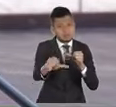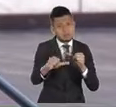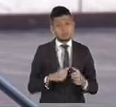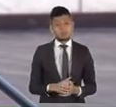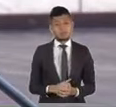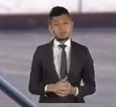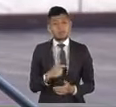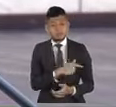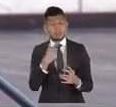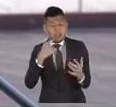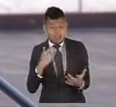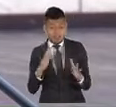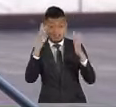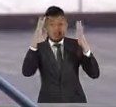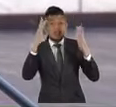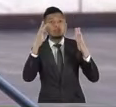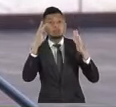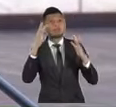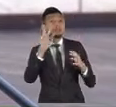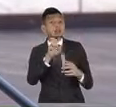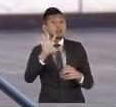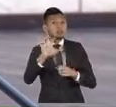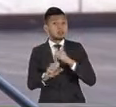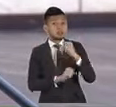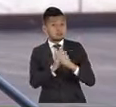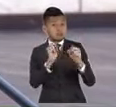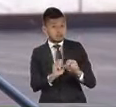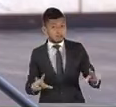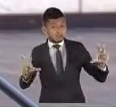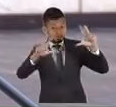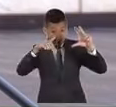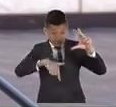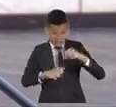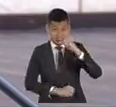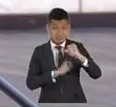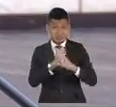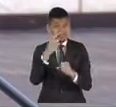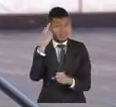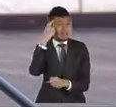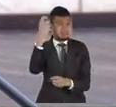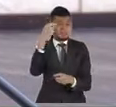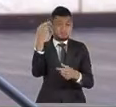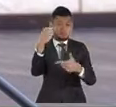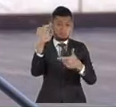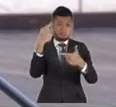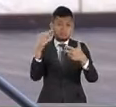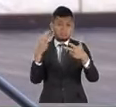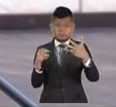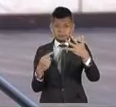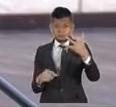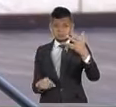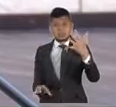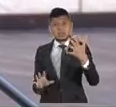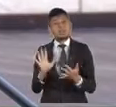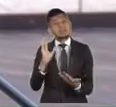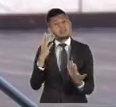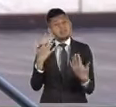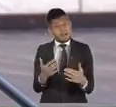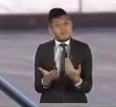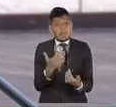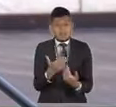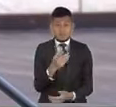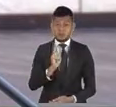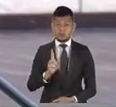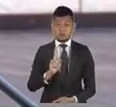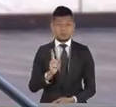aniversario, un año con tantos desafíos, no es fácil, pero queremos